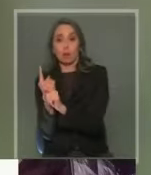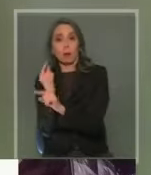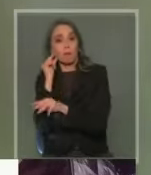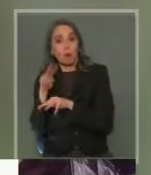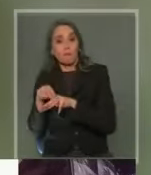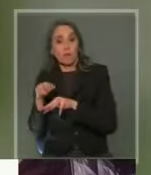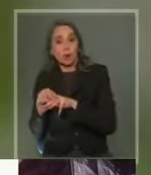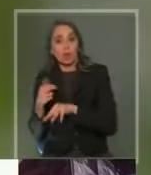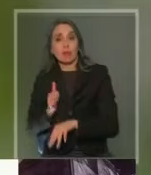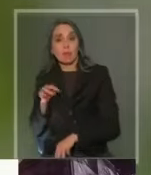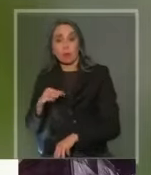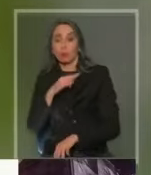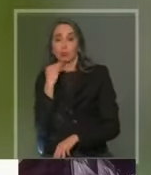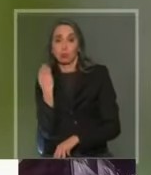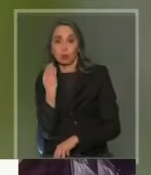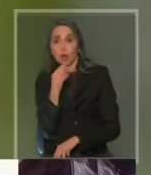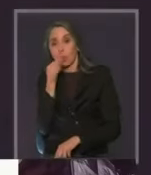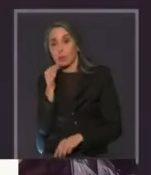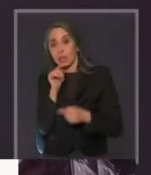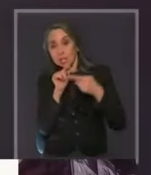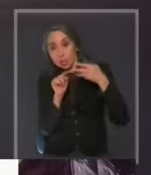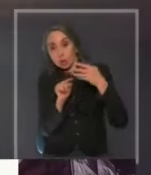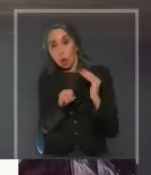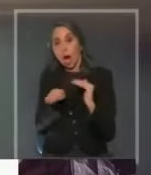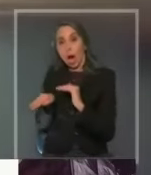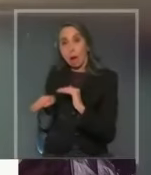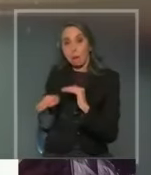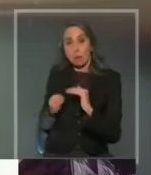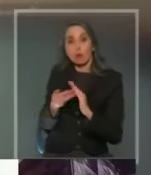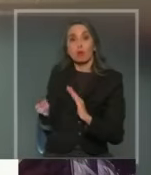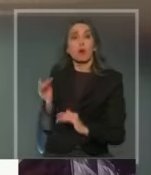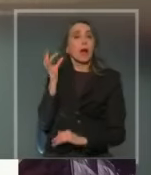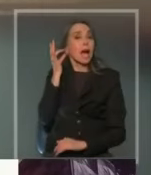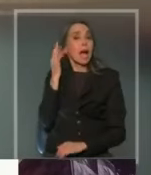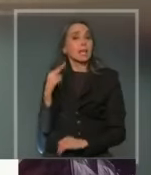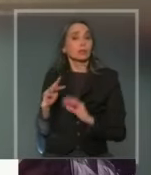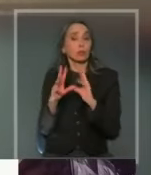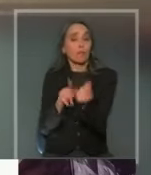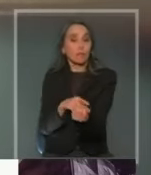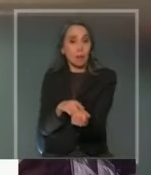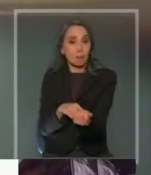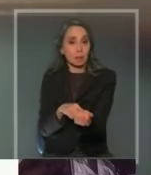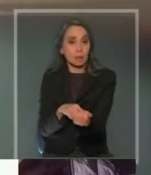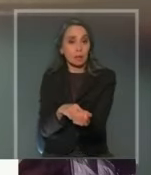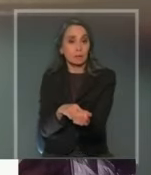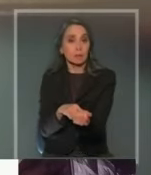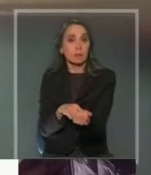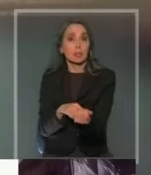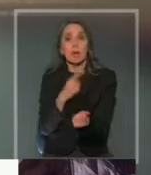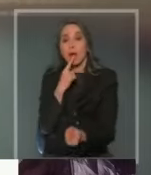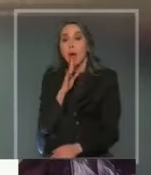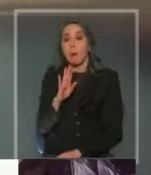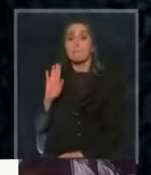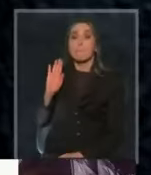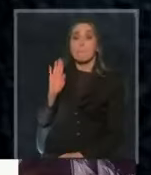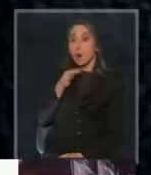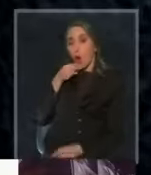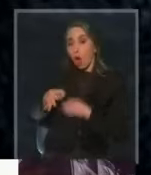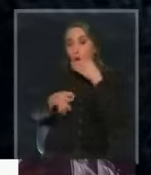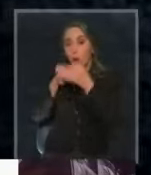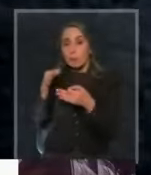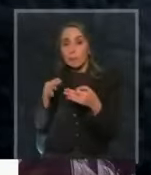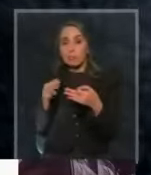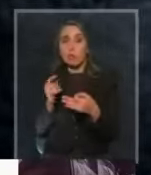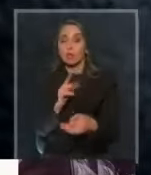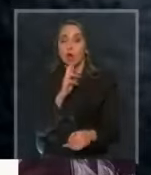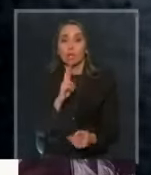inspector fallecido sobre ciertos apoyos que podrían entregar a ella y su familia. Por el minuto, son promesas que no necesariamente responden